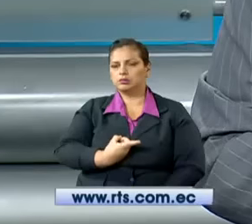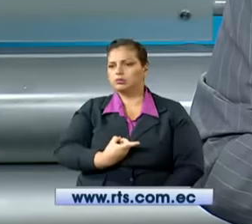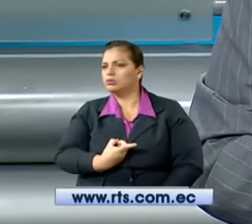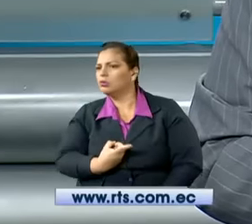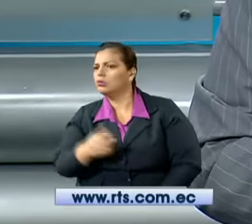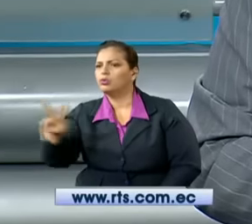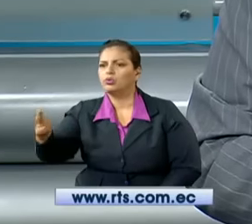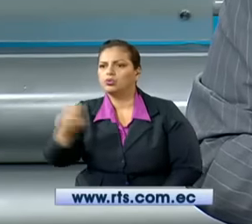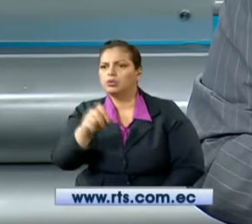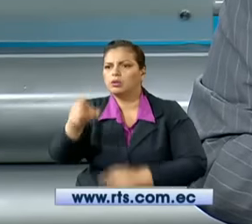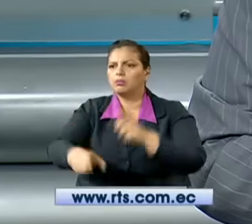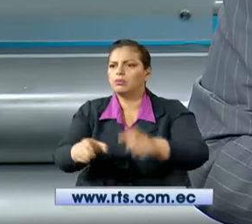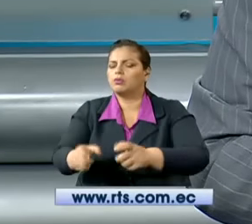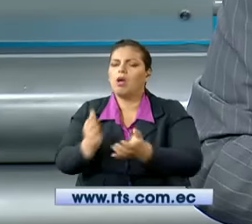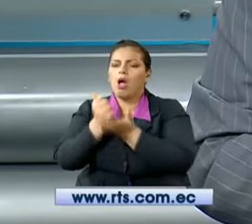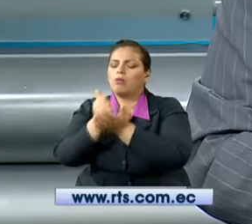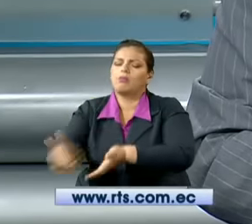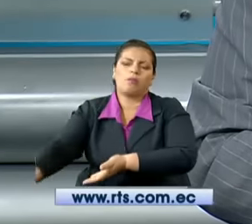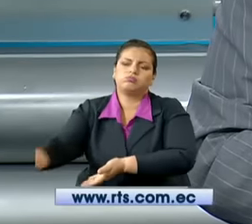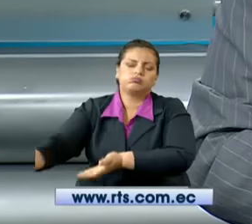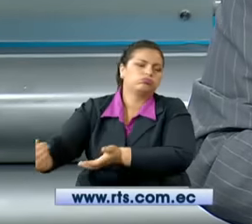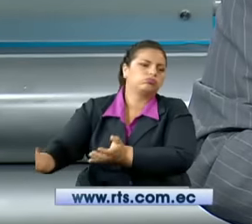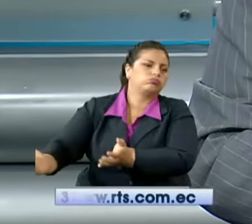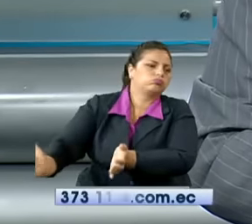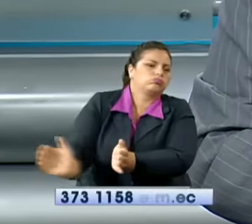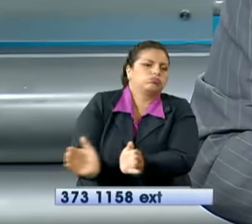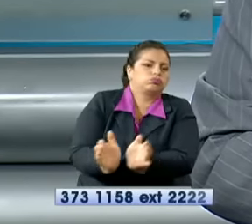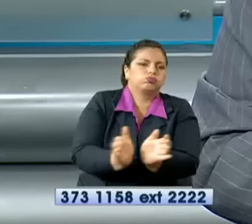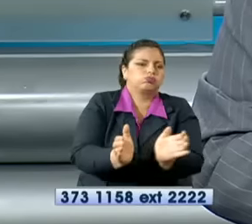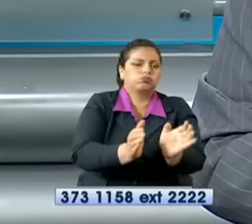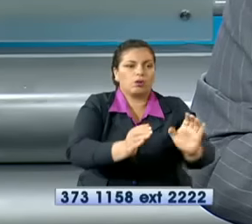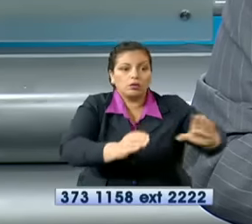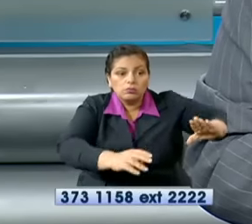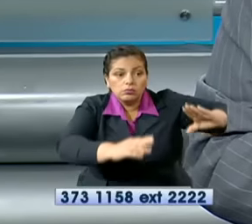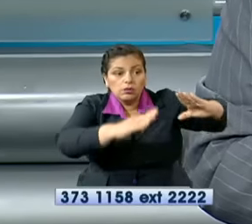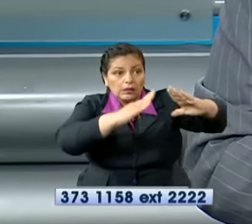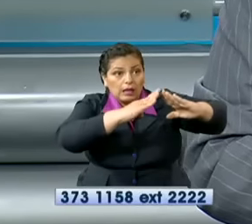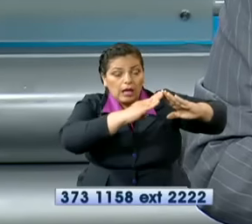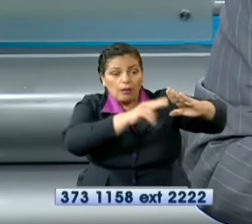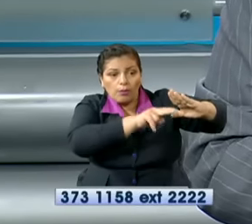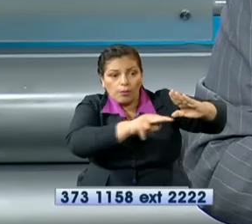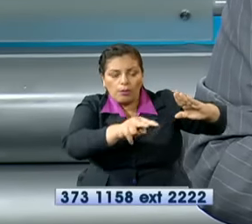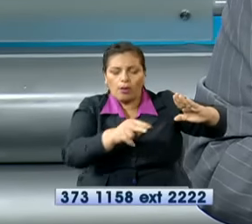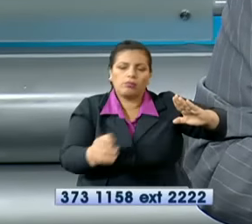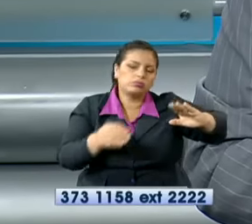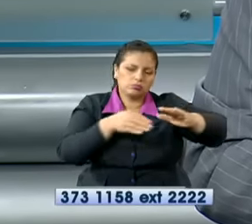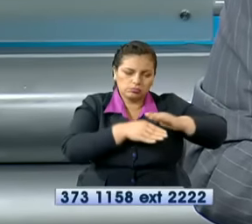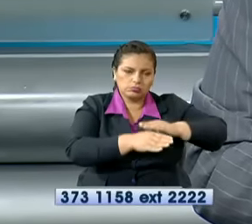los albergues. Mientras que miembros de la prefectura del Guayas llegaron con ayuda para los damnificados.